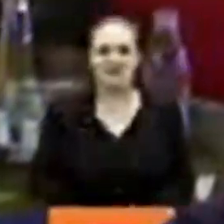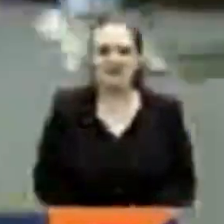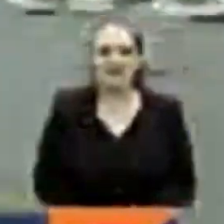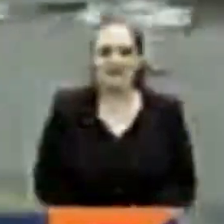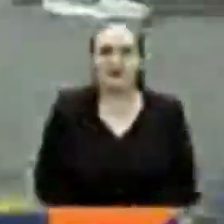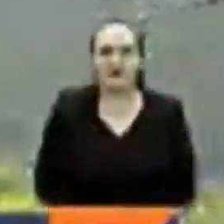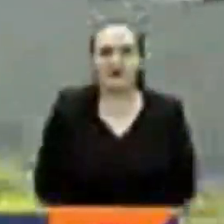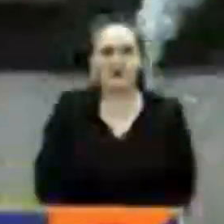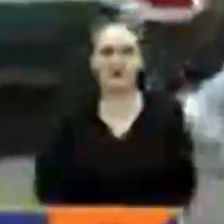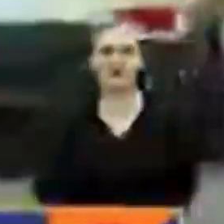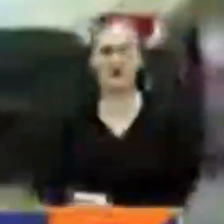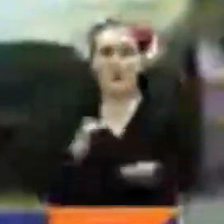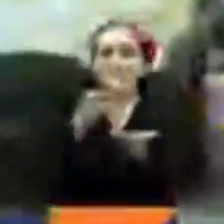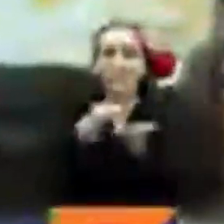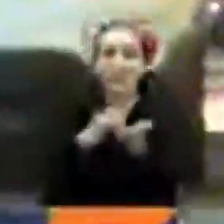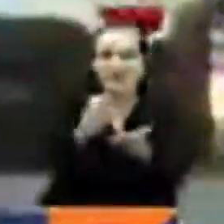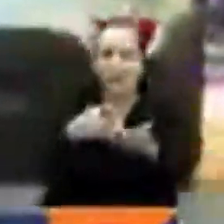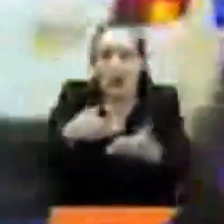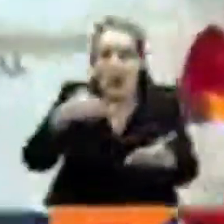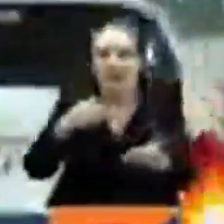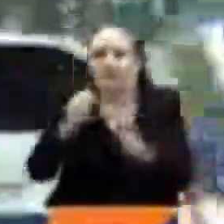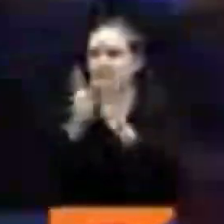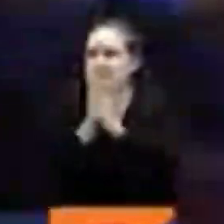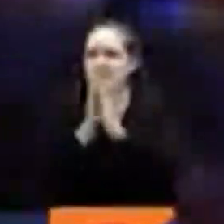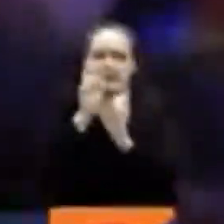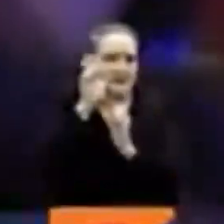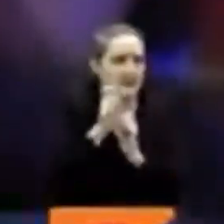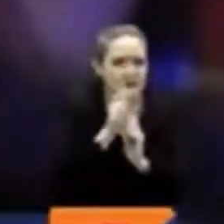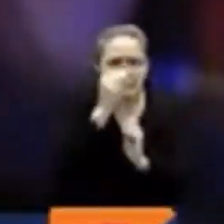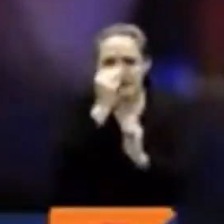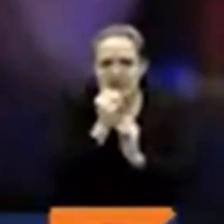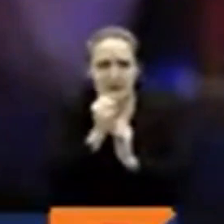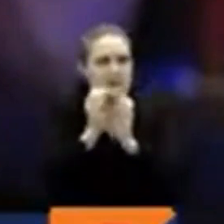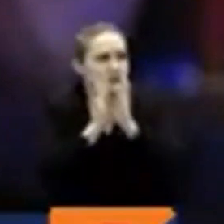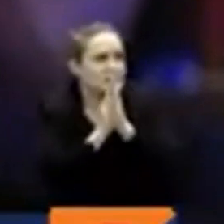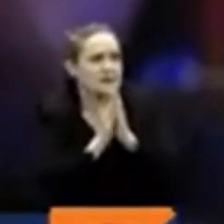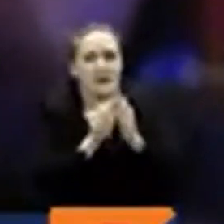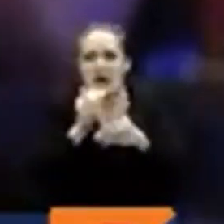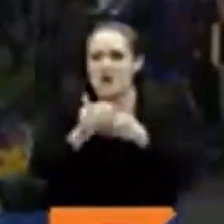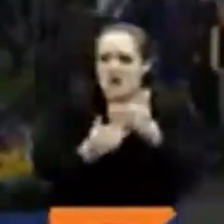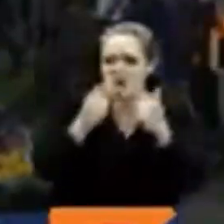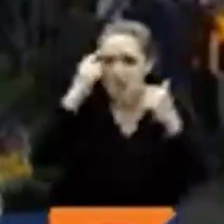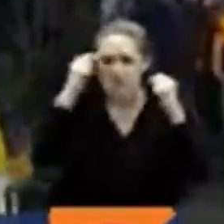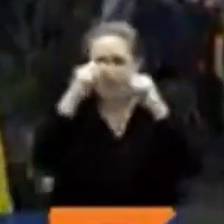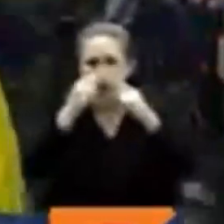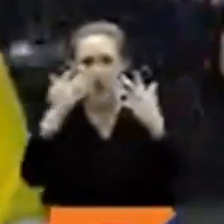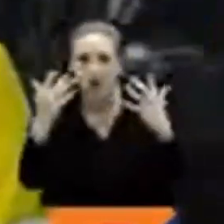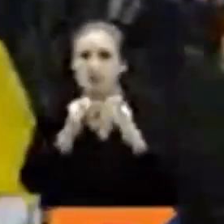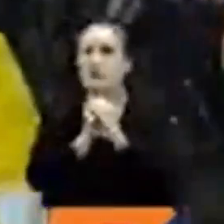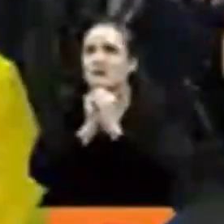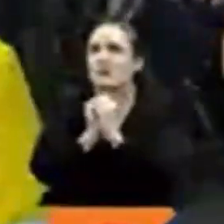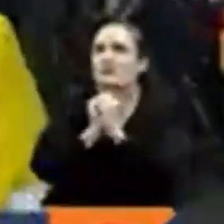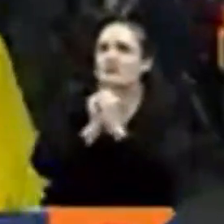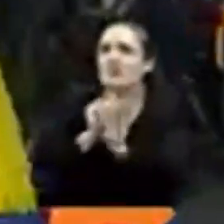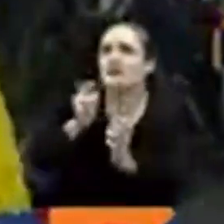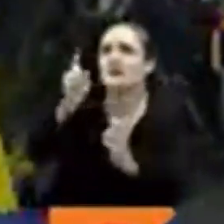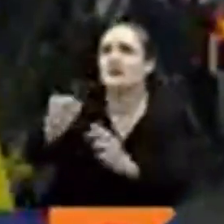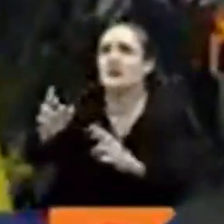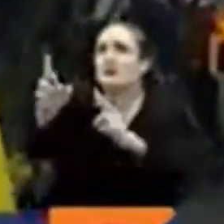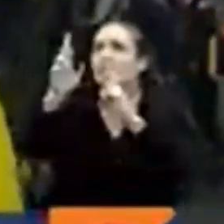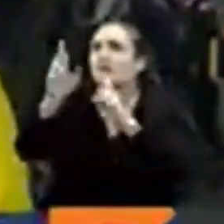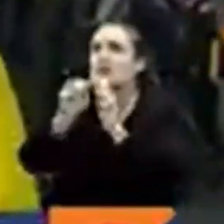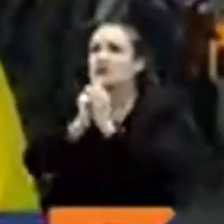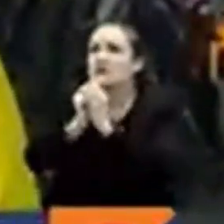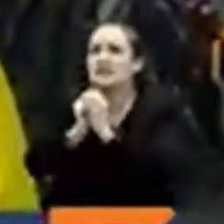Minutos antes de la tanda de penales, muchos se pusieron de pie e hicieron sus rituales. No, acá estoy orándole al Señor. Acá me venía a hacer mis